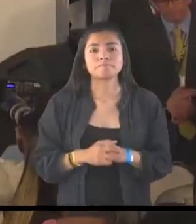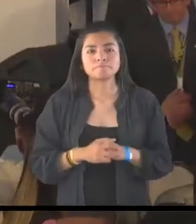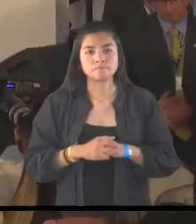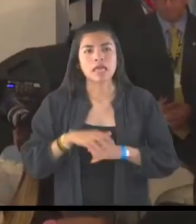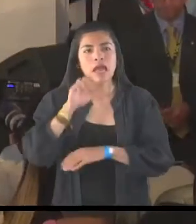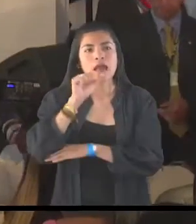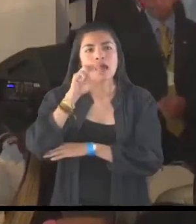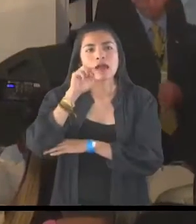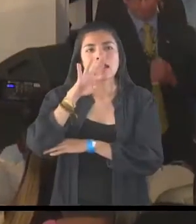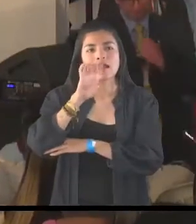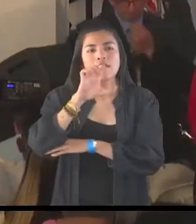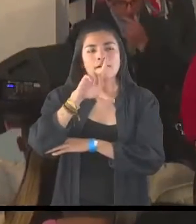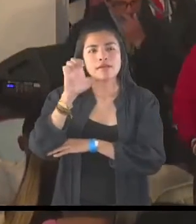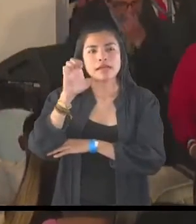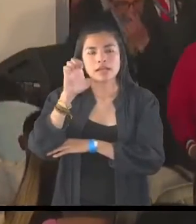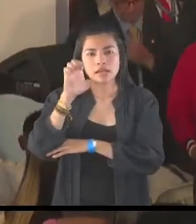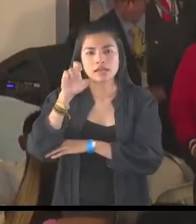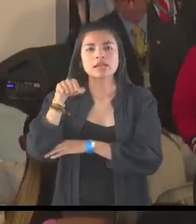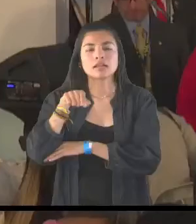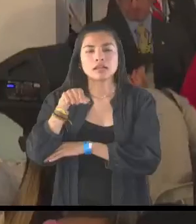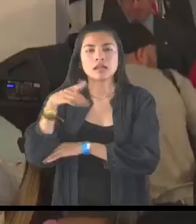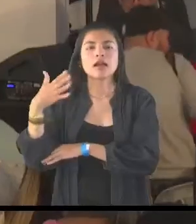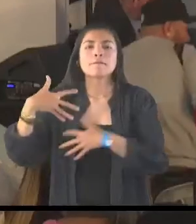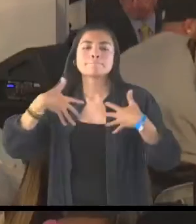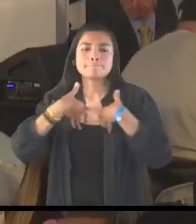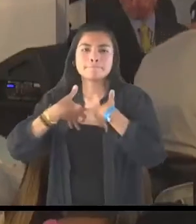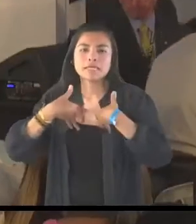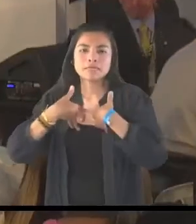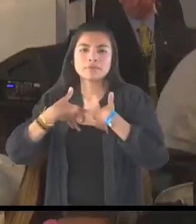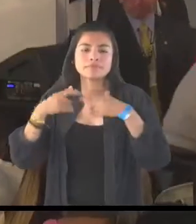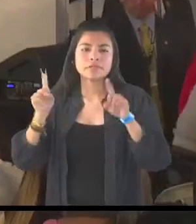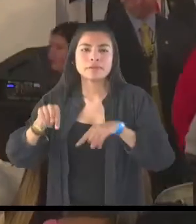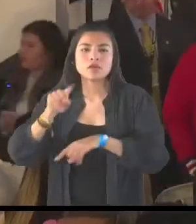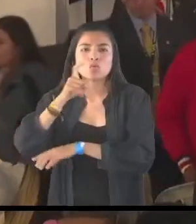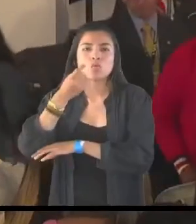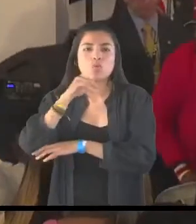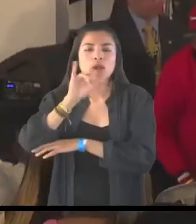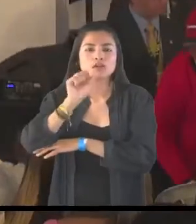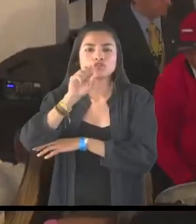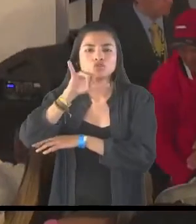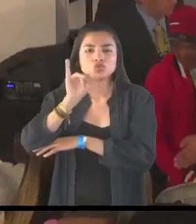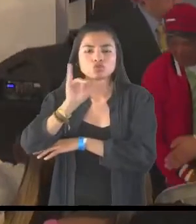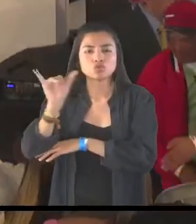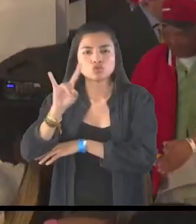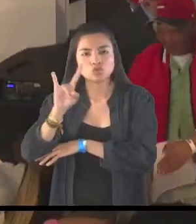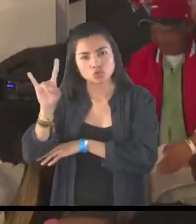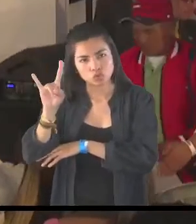Anabel Isela Pulido Arias, víctima de la etnia Guayú.